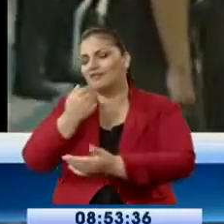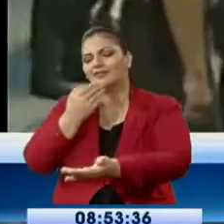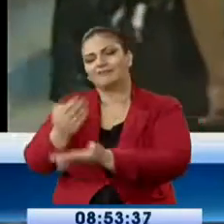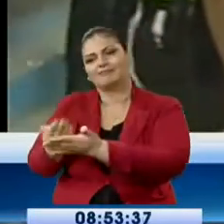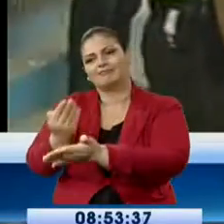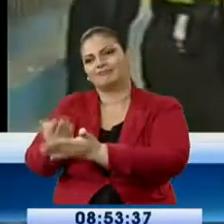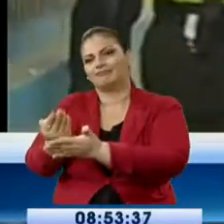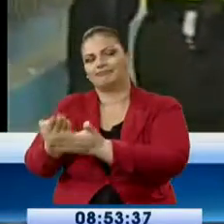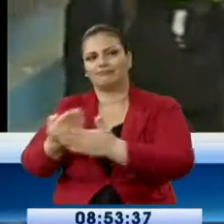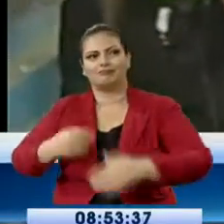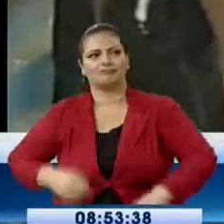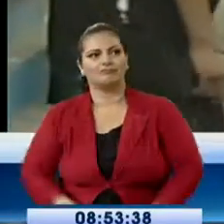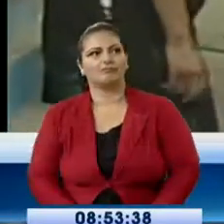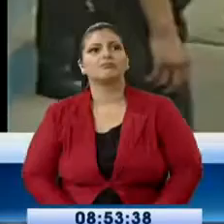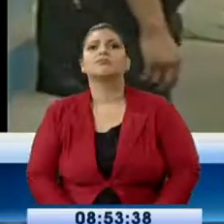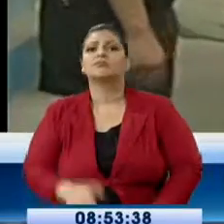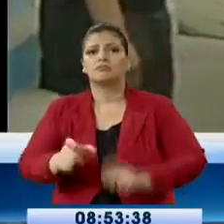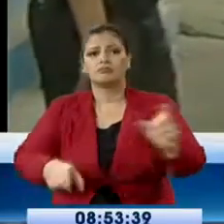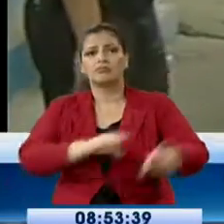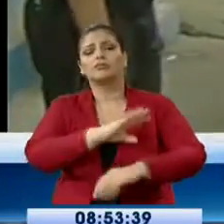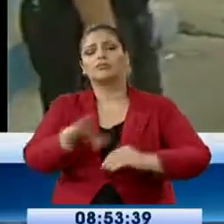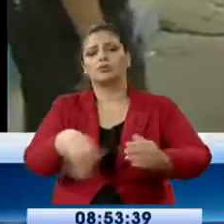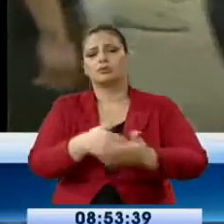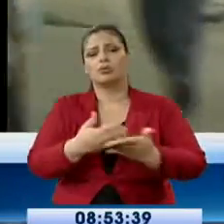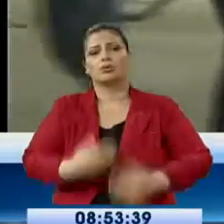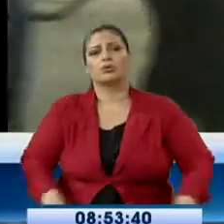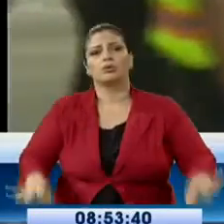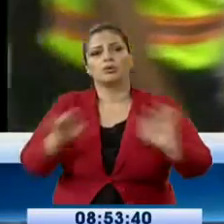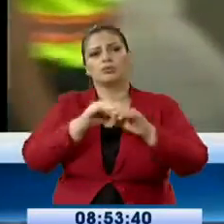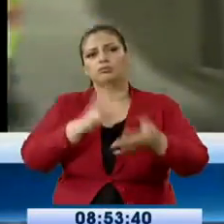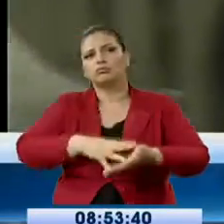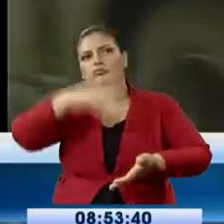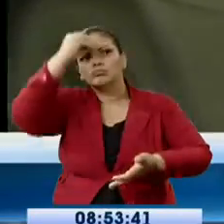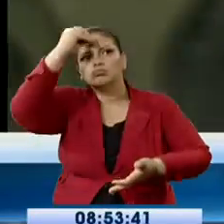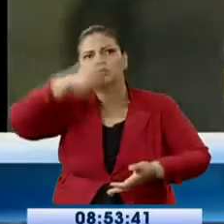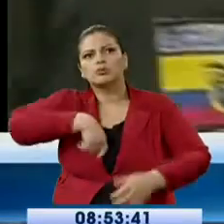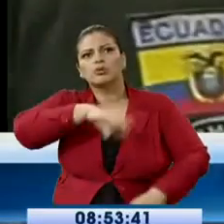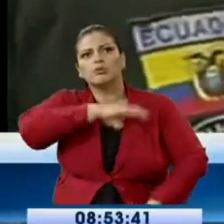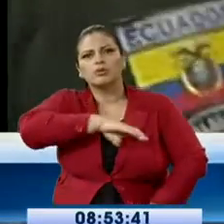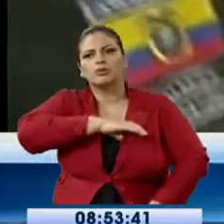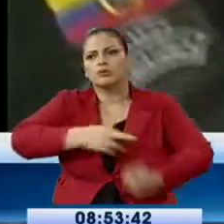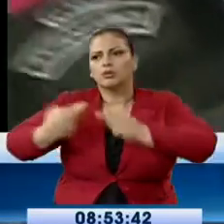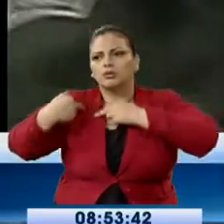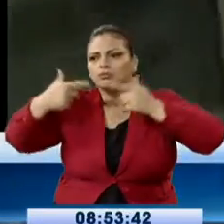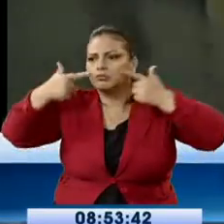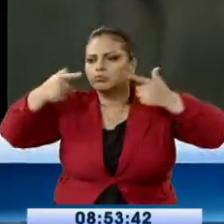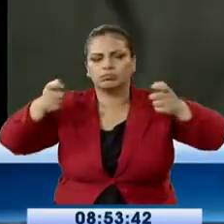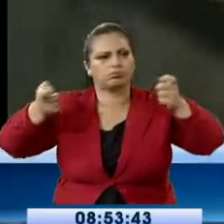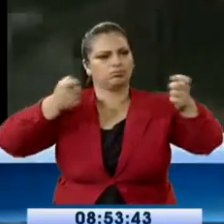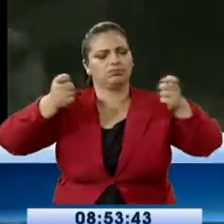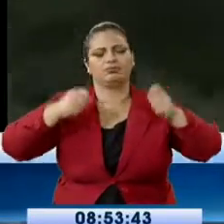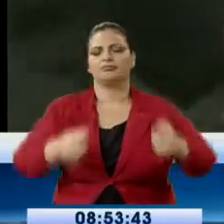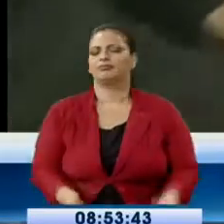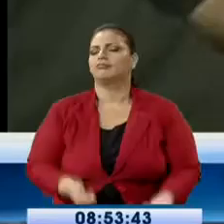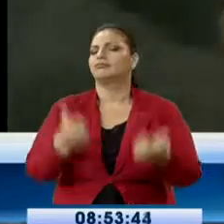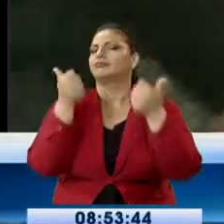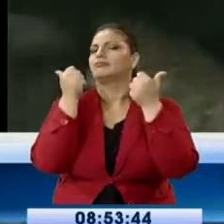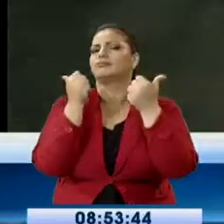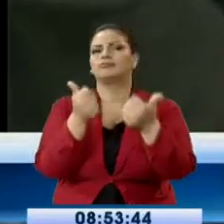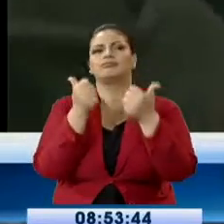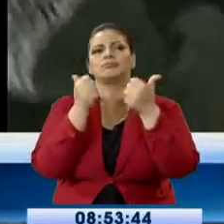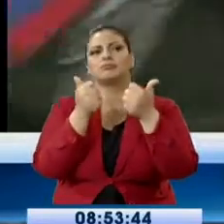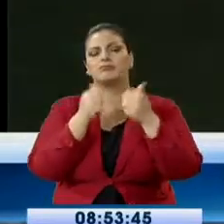operativos que la ciudadanía debe conocer para que se sienta más segura y pueda, en caso de darse algún evento,